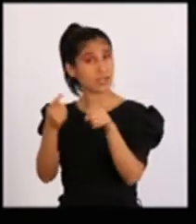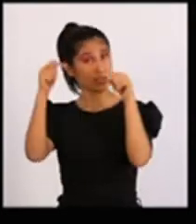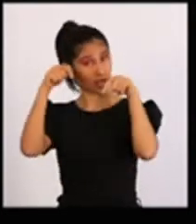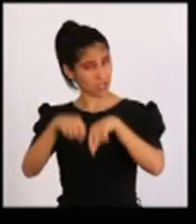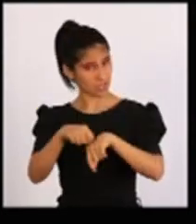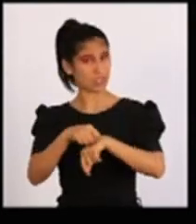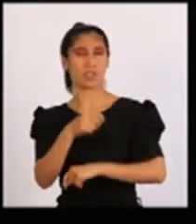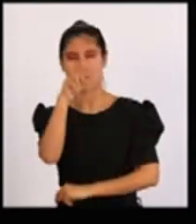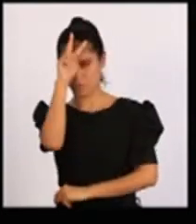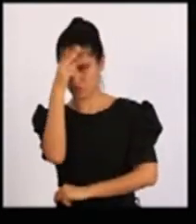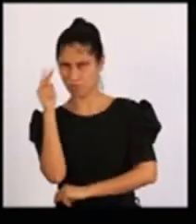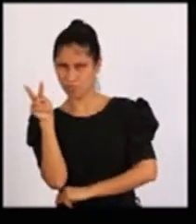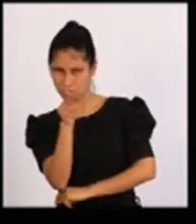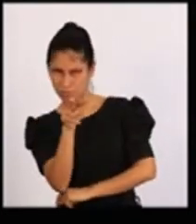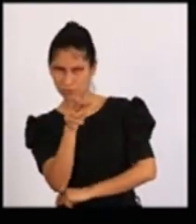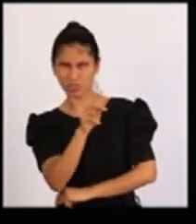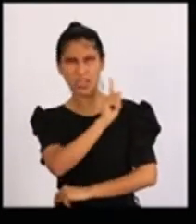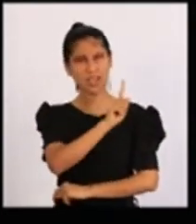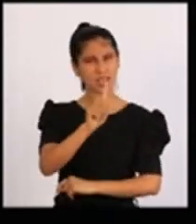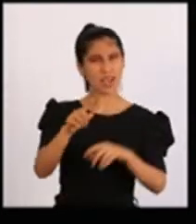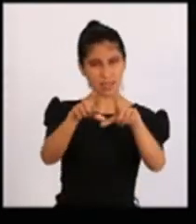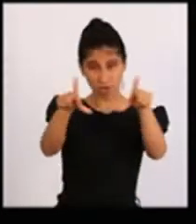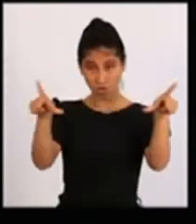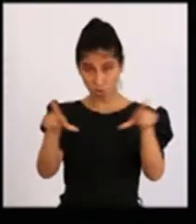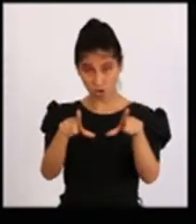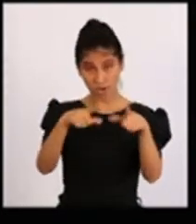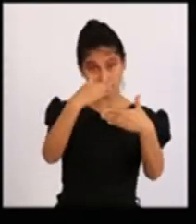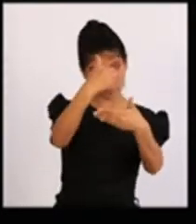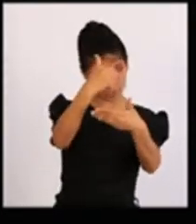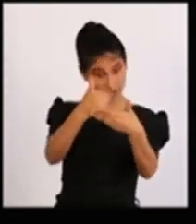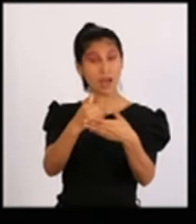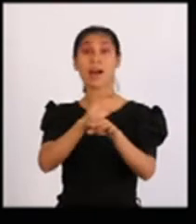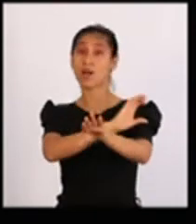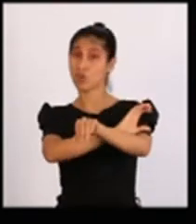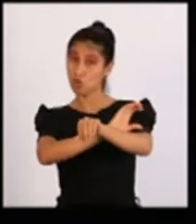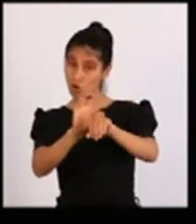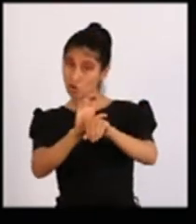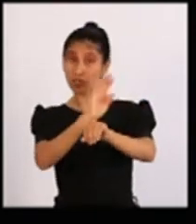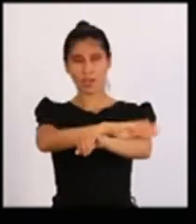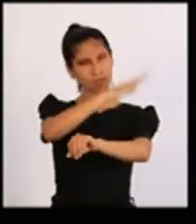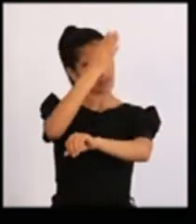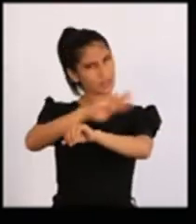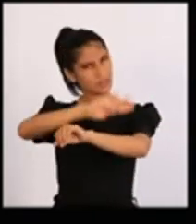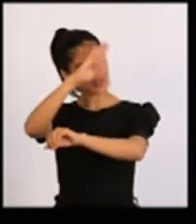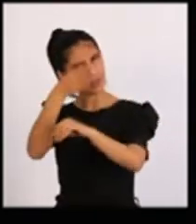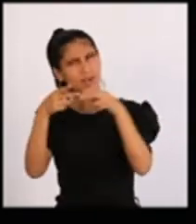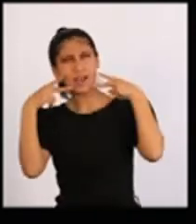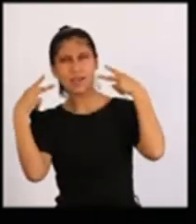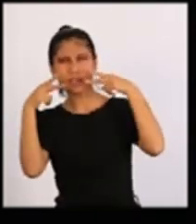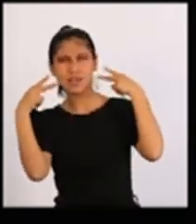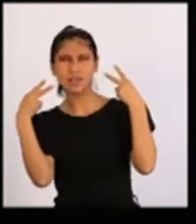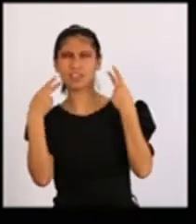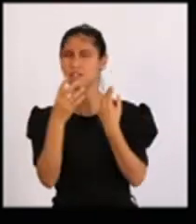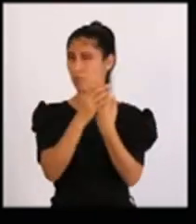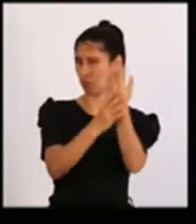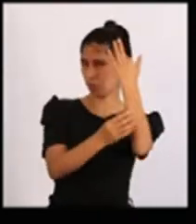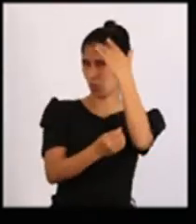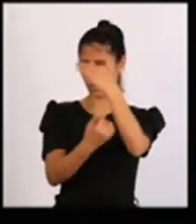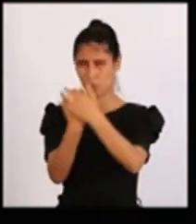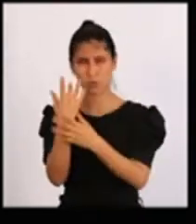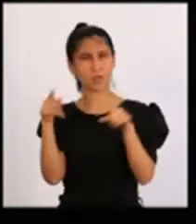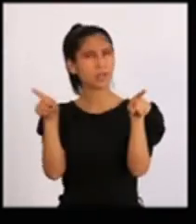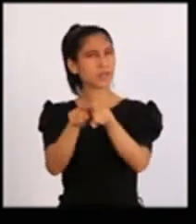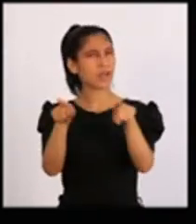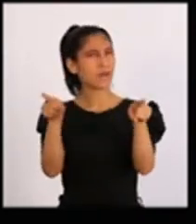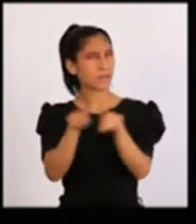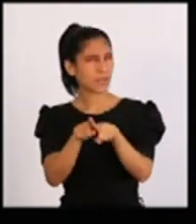nuestro territorio, en cada pueblo de la costa, la sierra y la selva. Las formas de su expresión también son